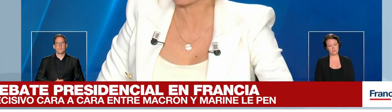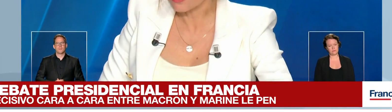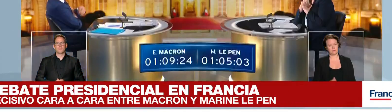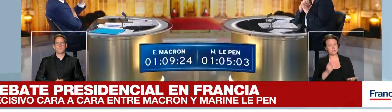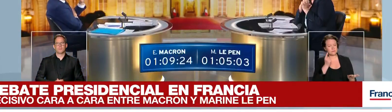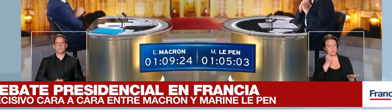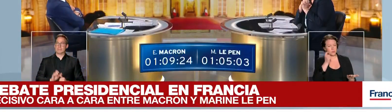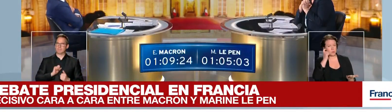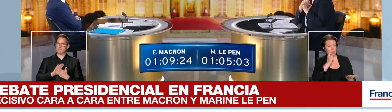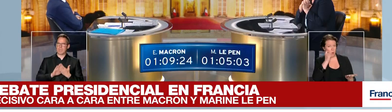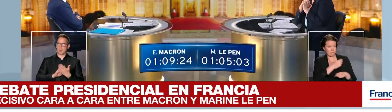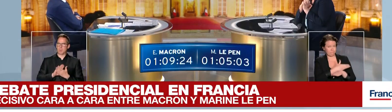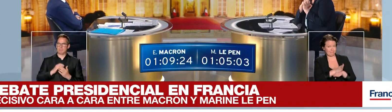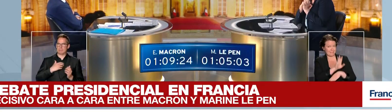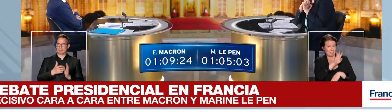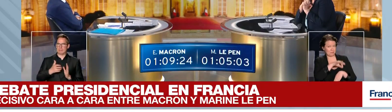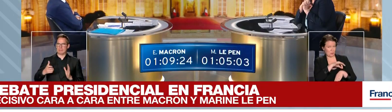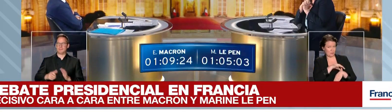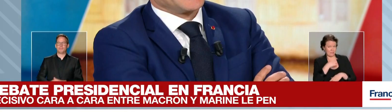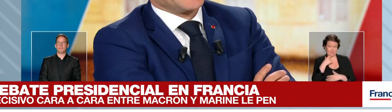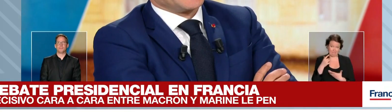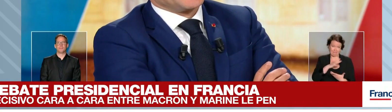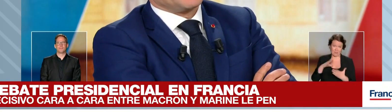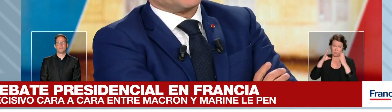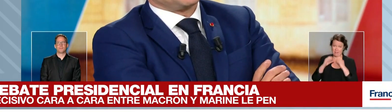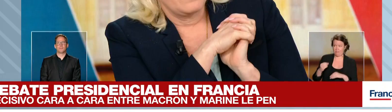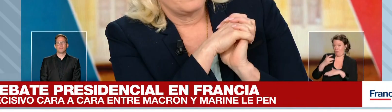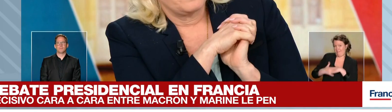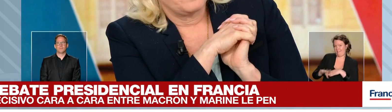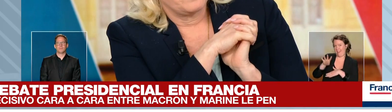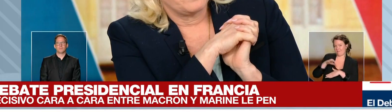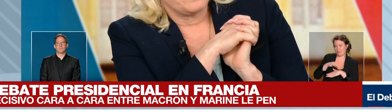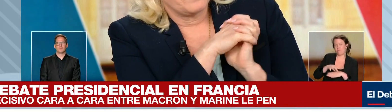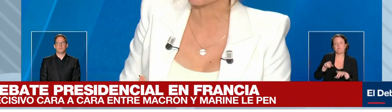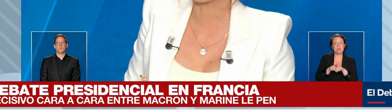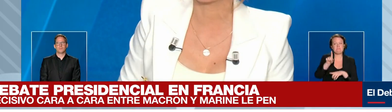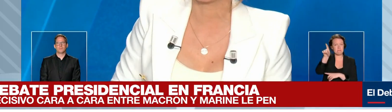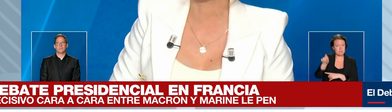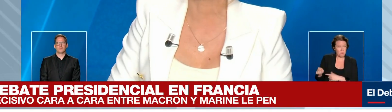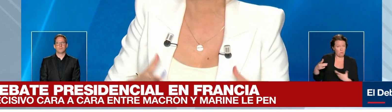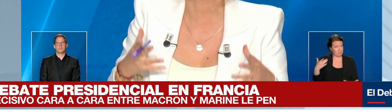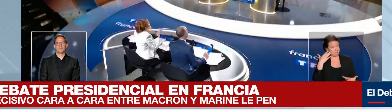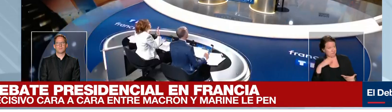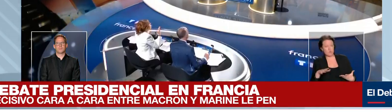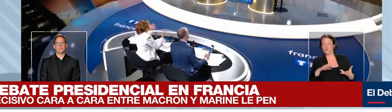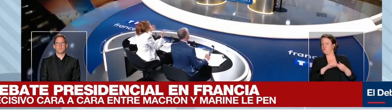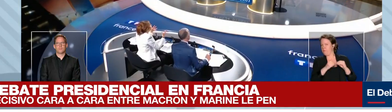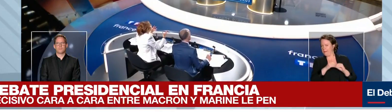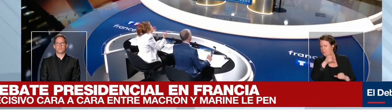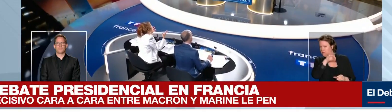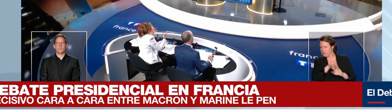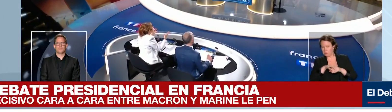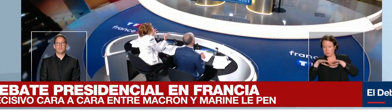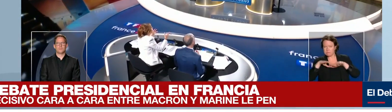Emmanuel Macron lleva 4 minutos de avance, Marine Le Pen 4 de retraso. La misma pregunta, frente a esta crisis